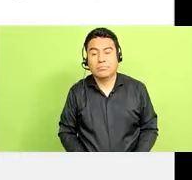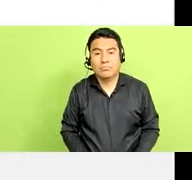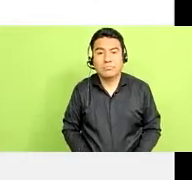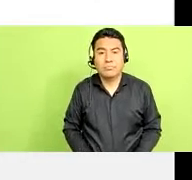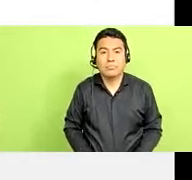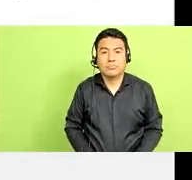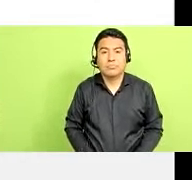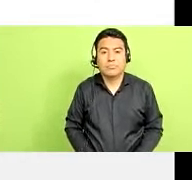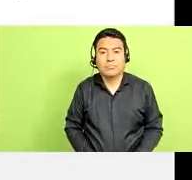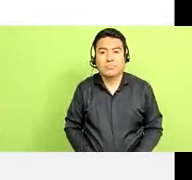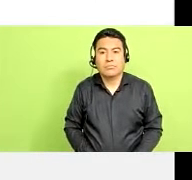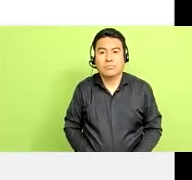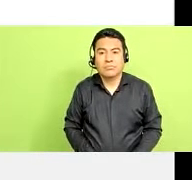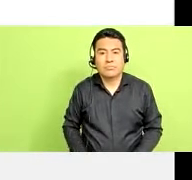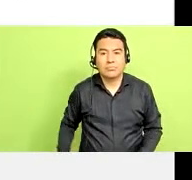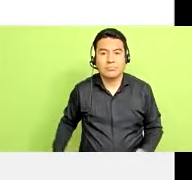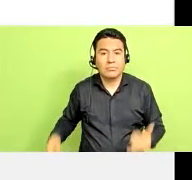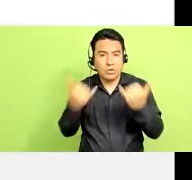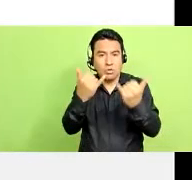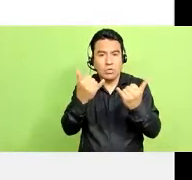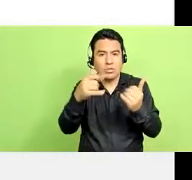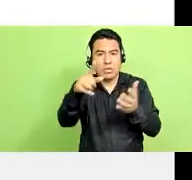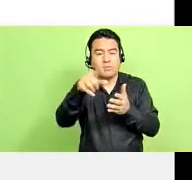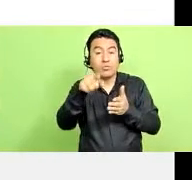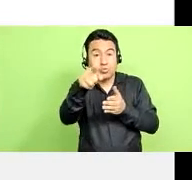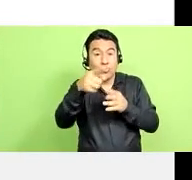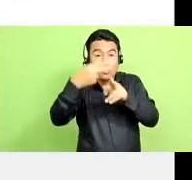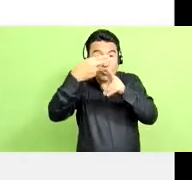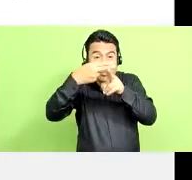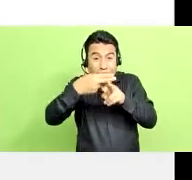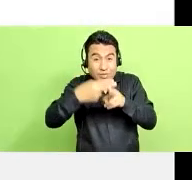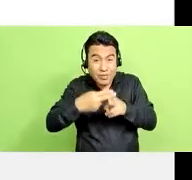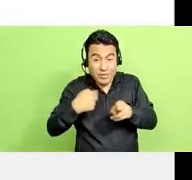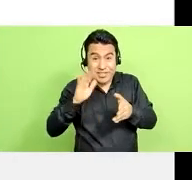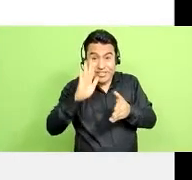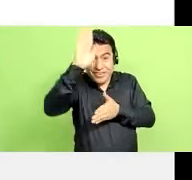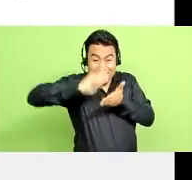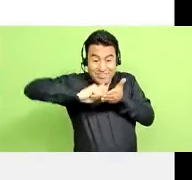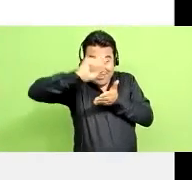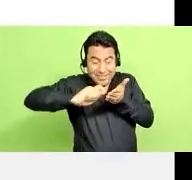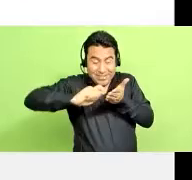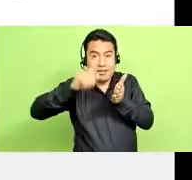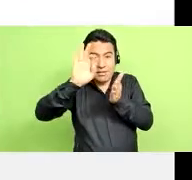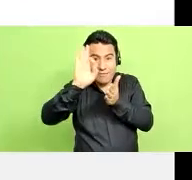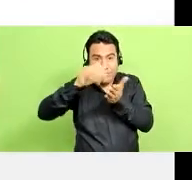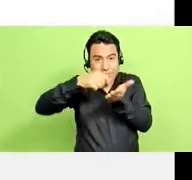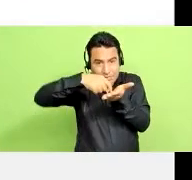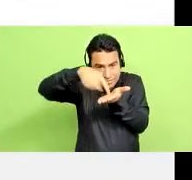con préstamos por parte de all in de asistencia para que también se pueda anotar por favor gracias